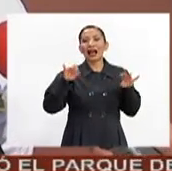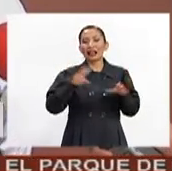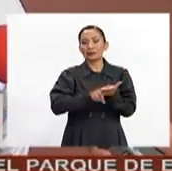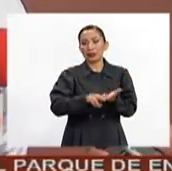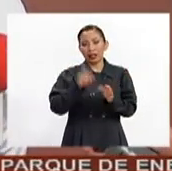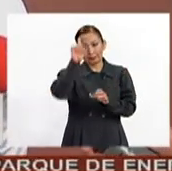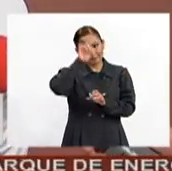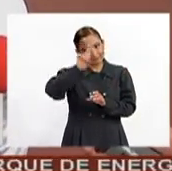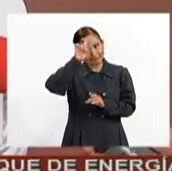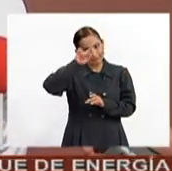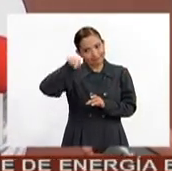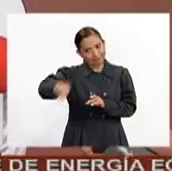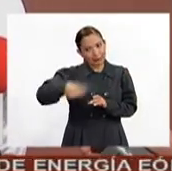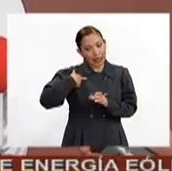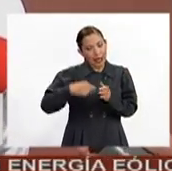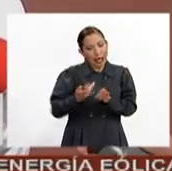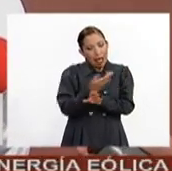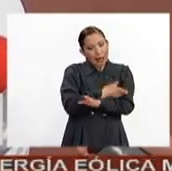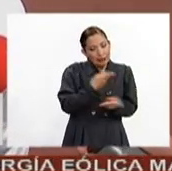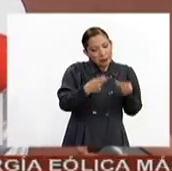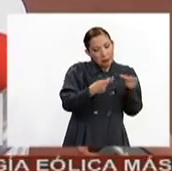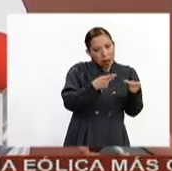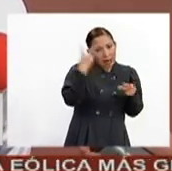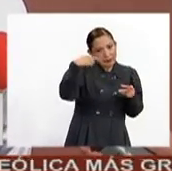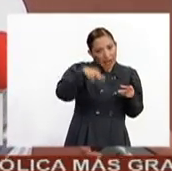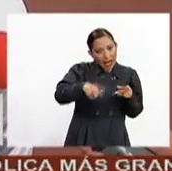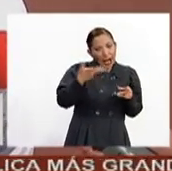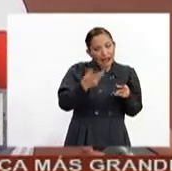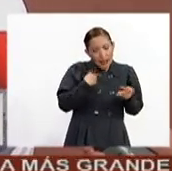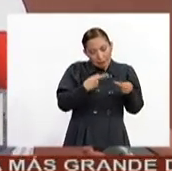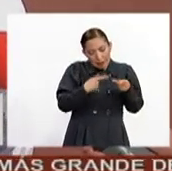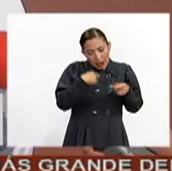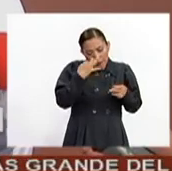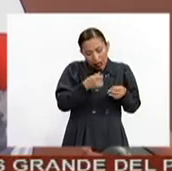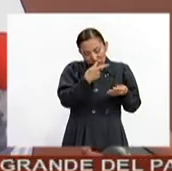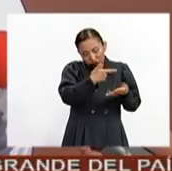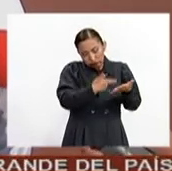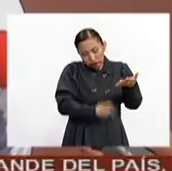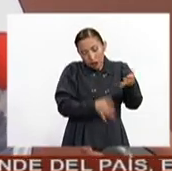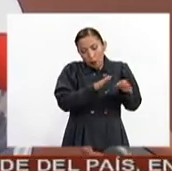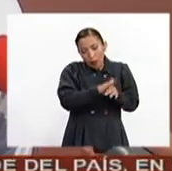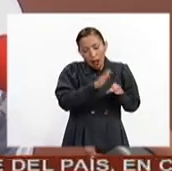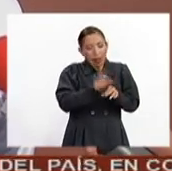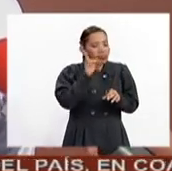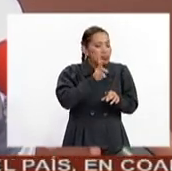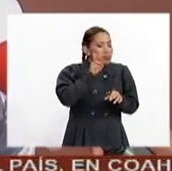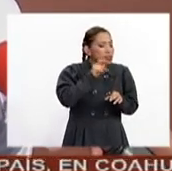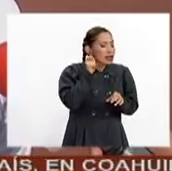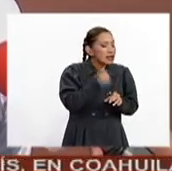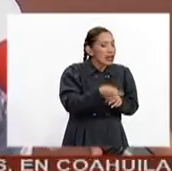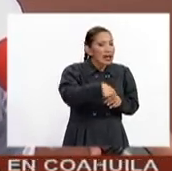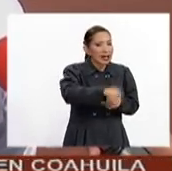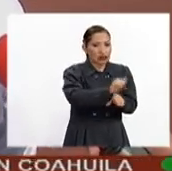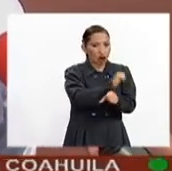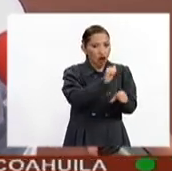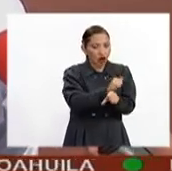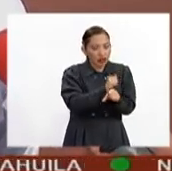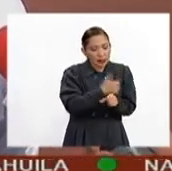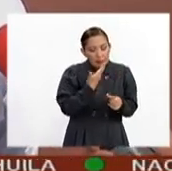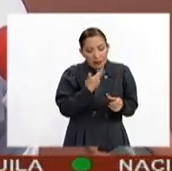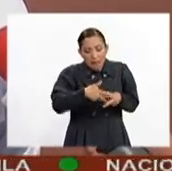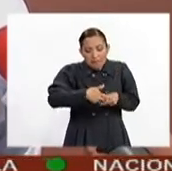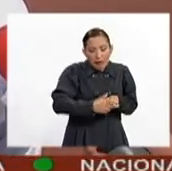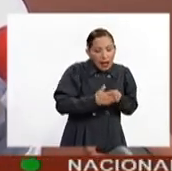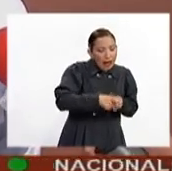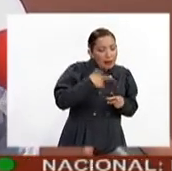recomienda de alguna manera el prever su viaje, el hacer una planeación adecuada del mismo, verificar las condiciones de las unidades vehiculares